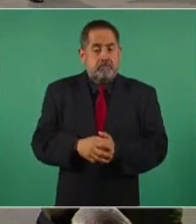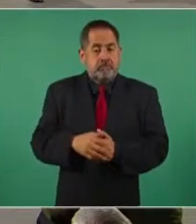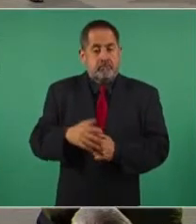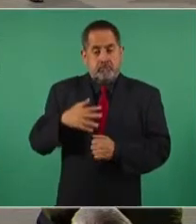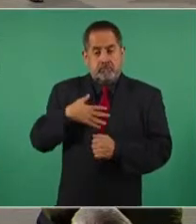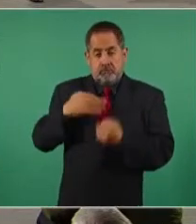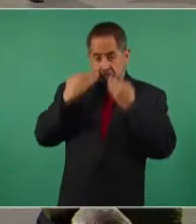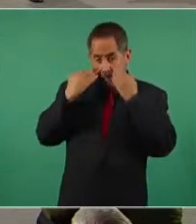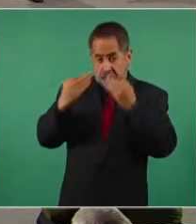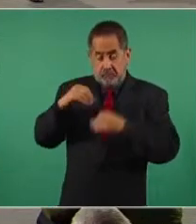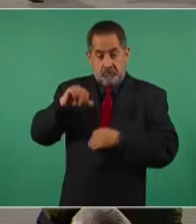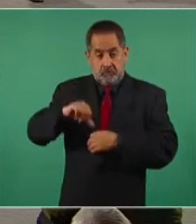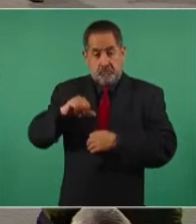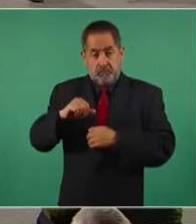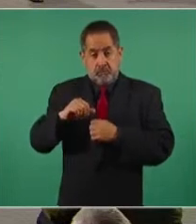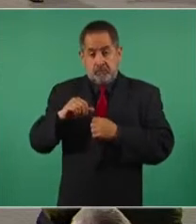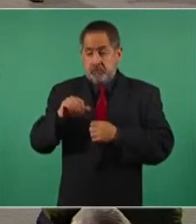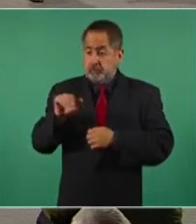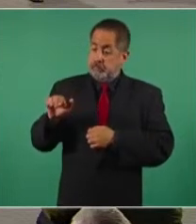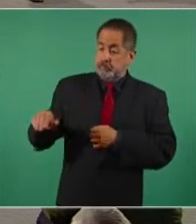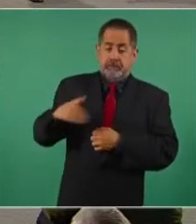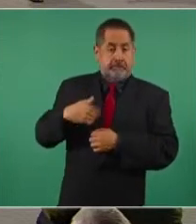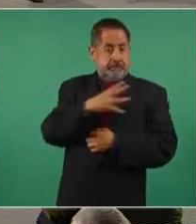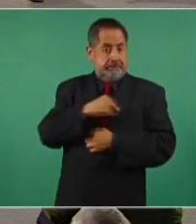a las seis de la mañana jesús